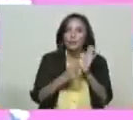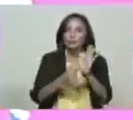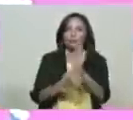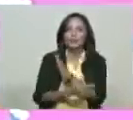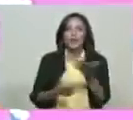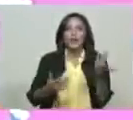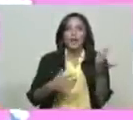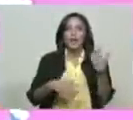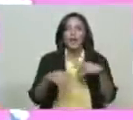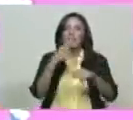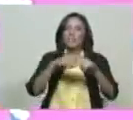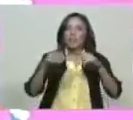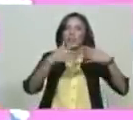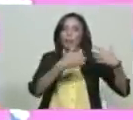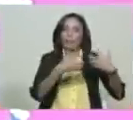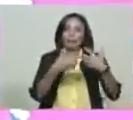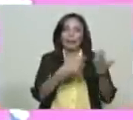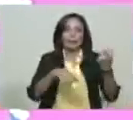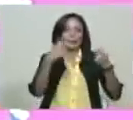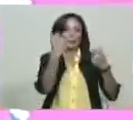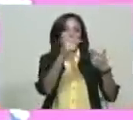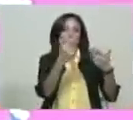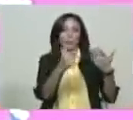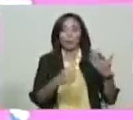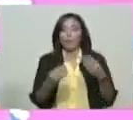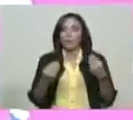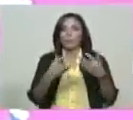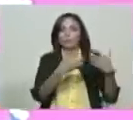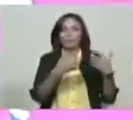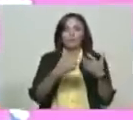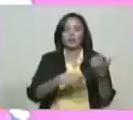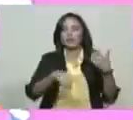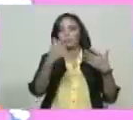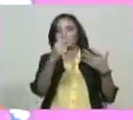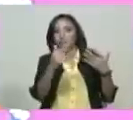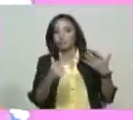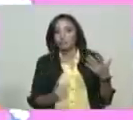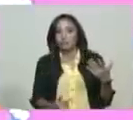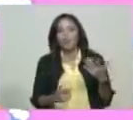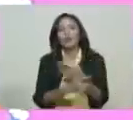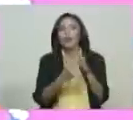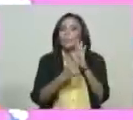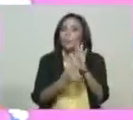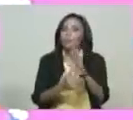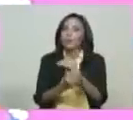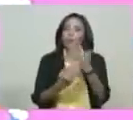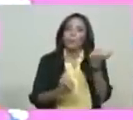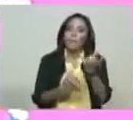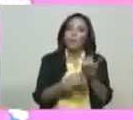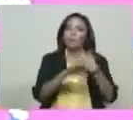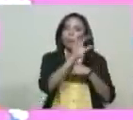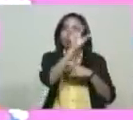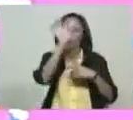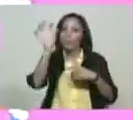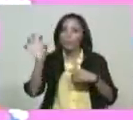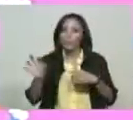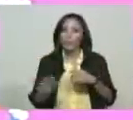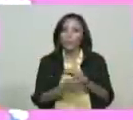en Boyacá, en Junín, en Ayacucho y más. Camaradas,